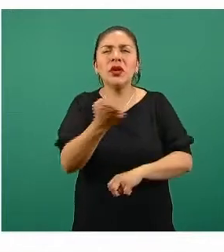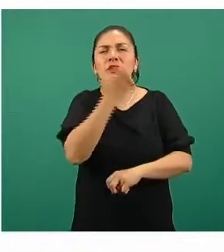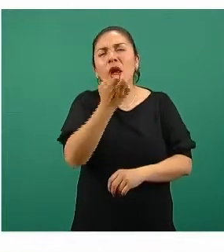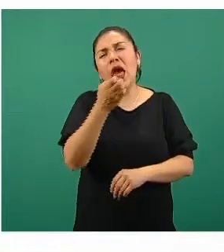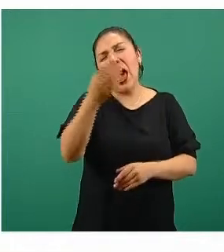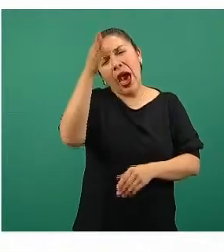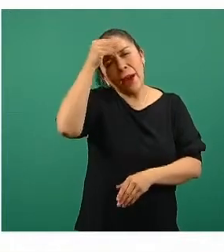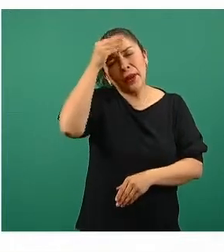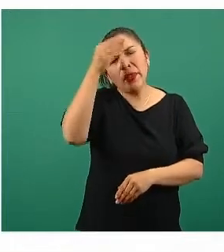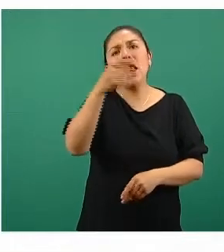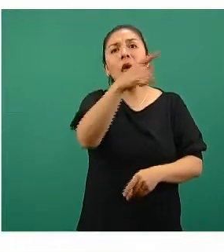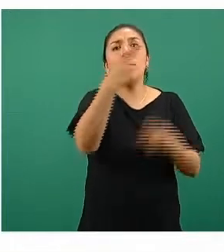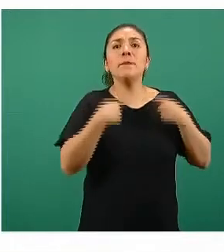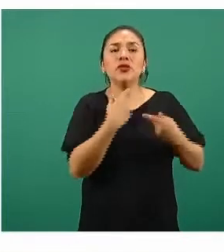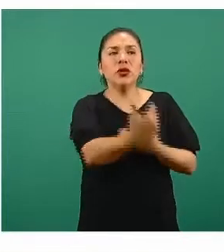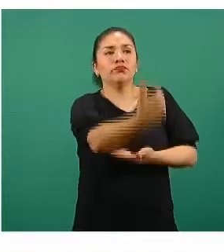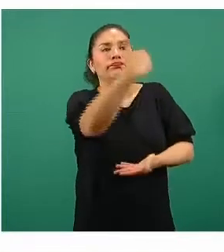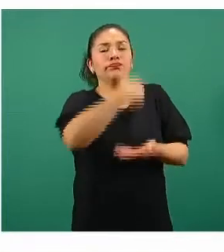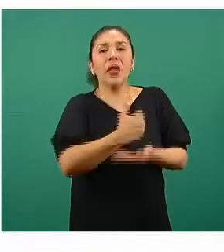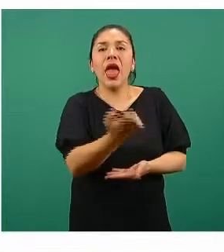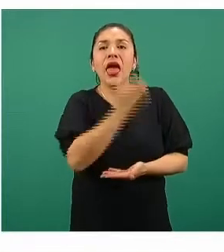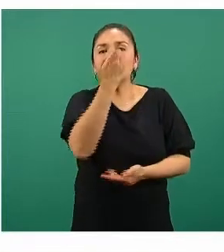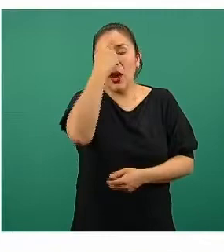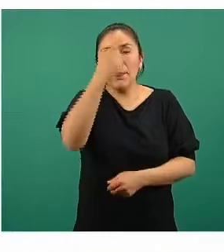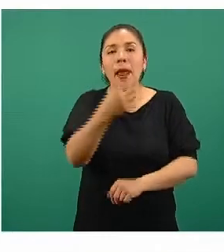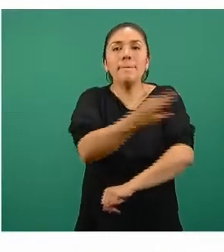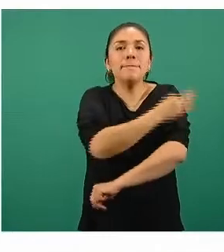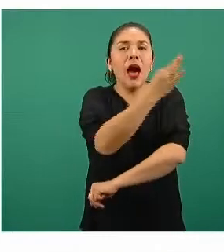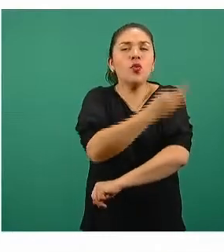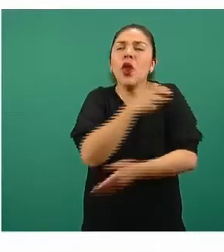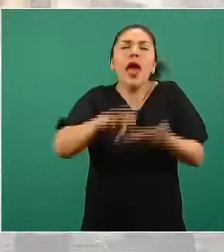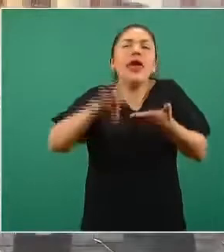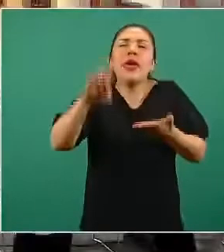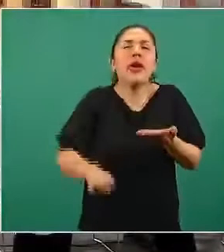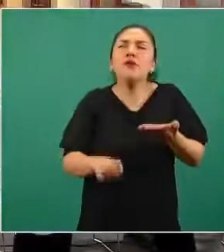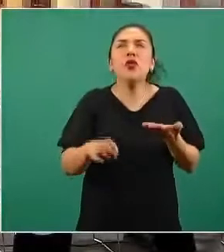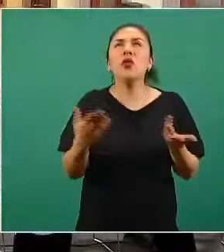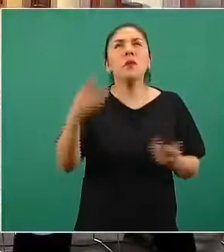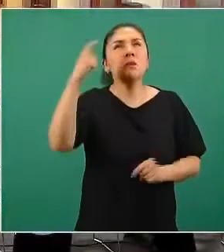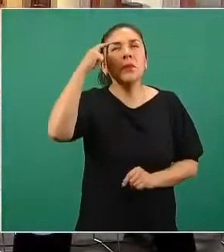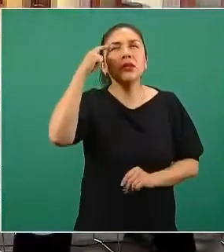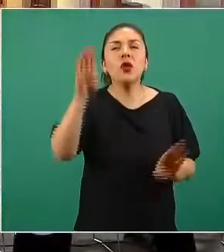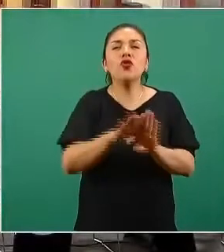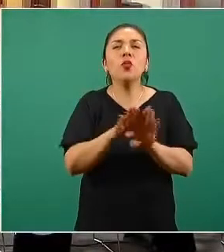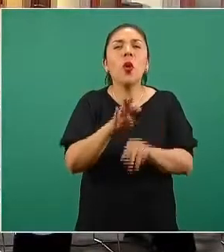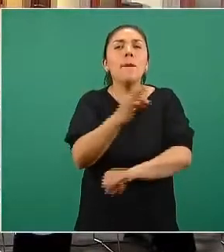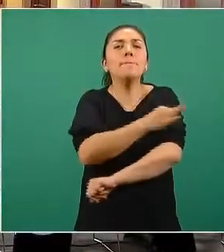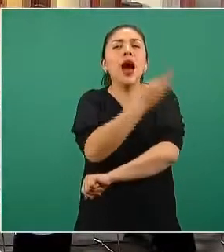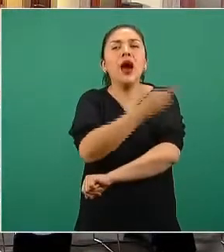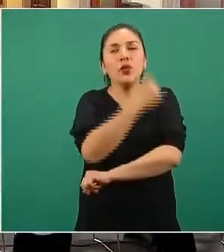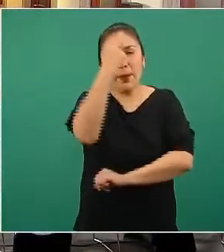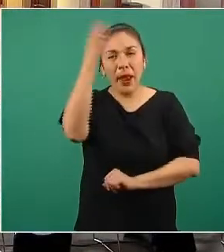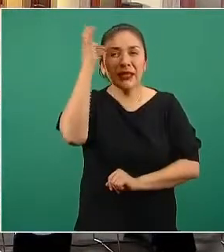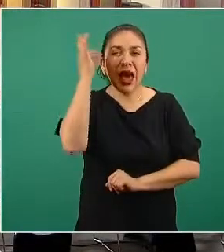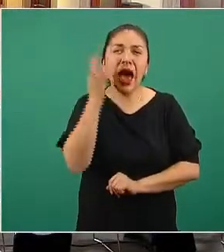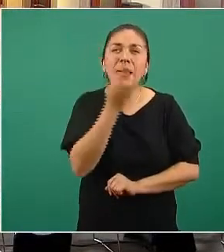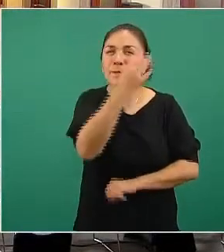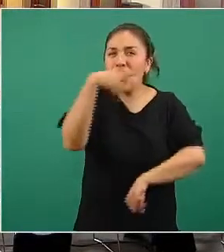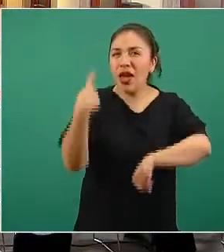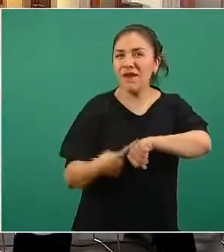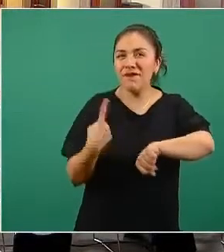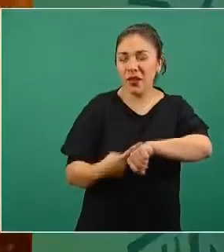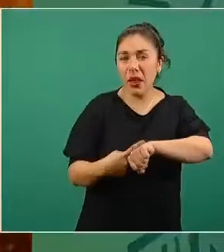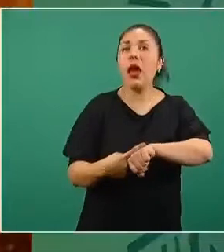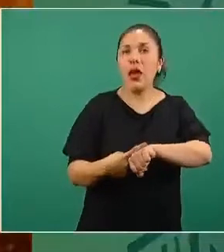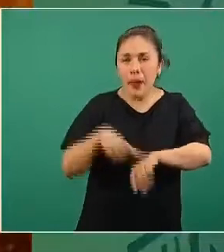escuelas a aplicar la vacuna, particularmente, para poner un ejemplo muy claro, la vacuna contra el sarampión, que la